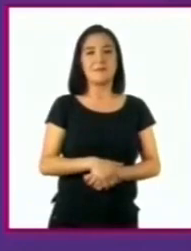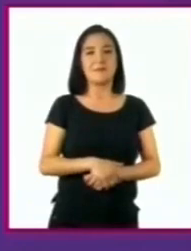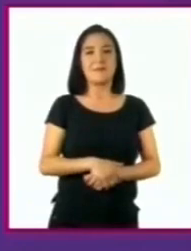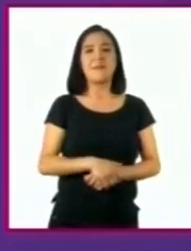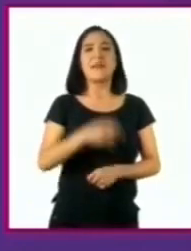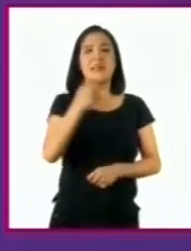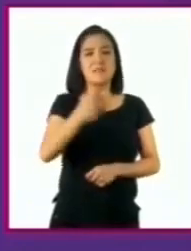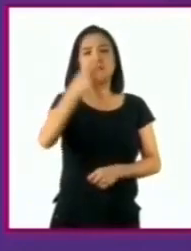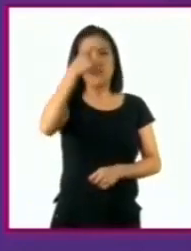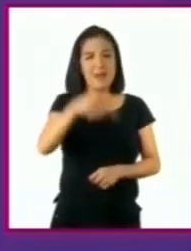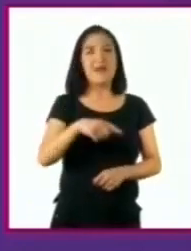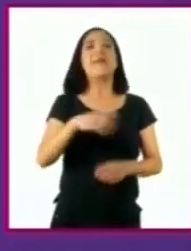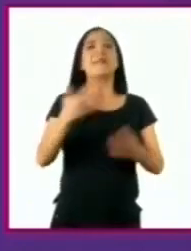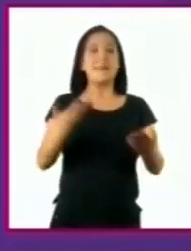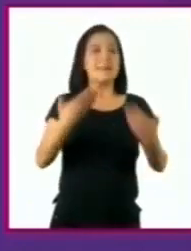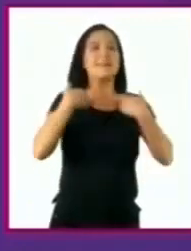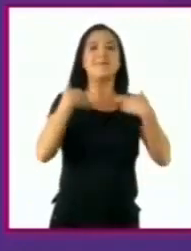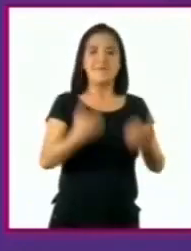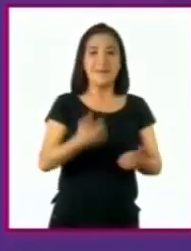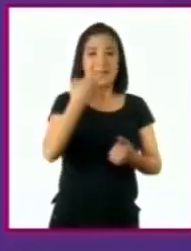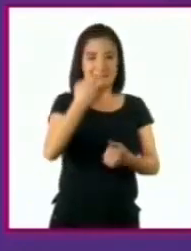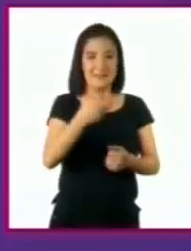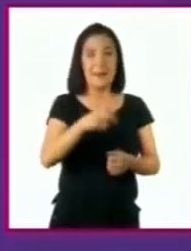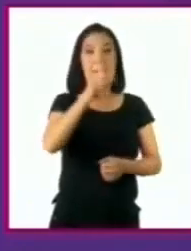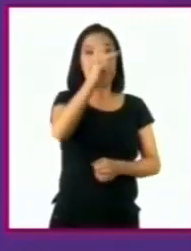Esto nos permite afirmar que el cuadrilátero